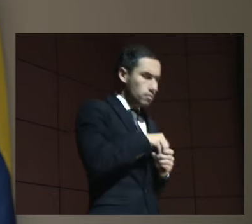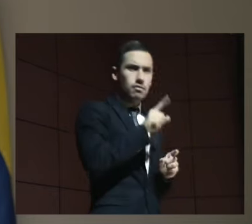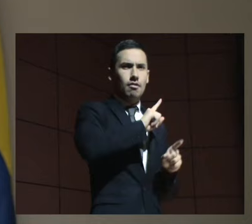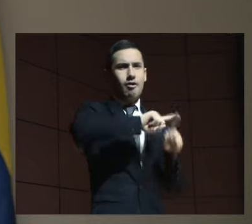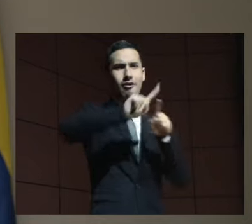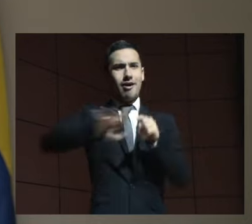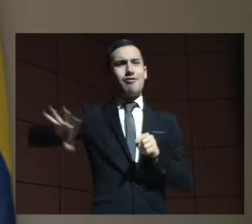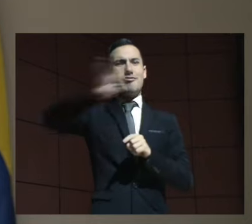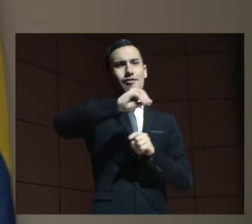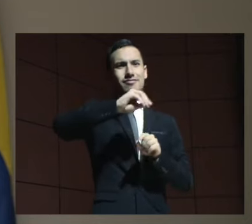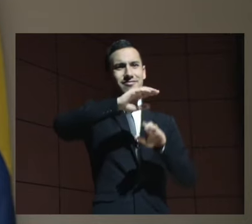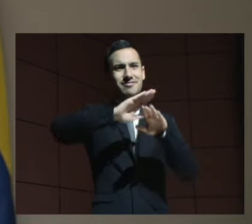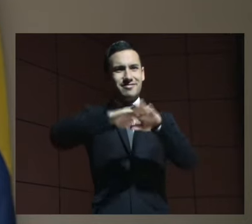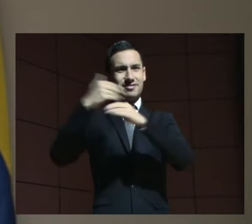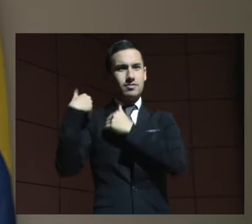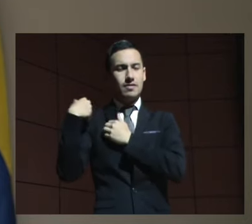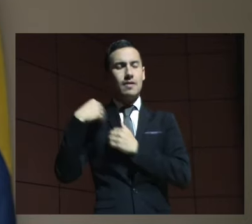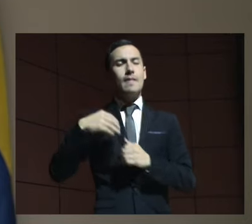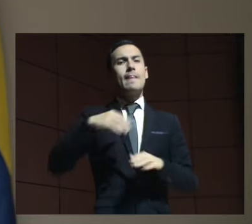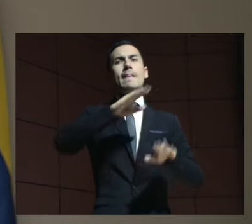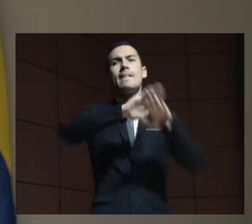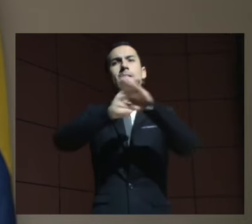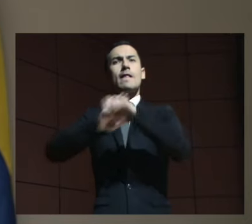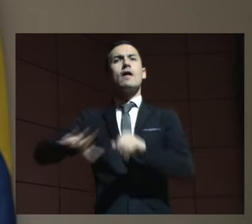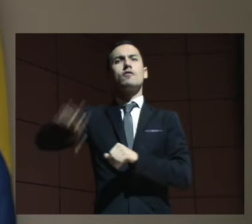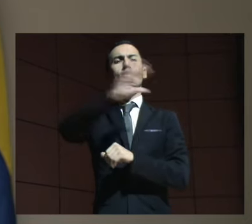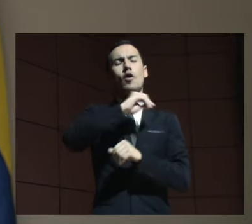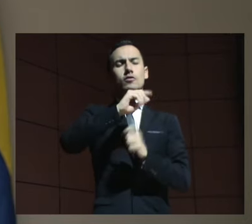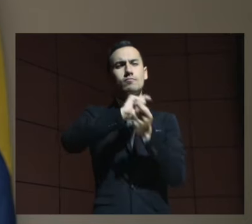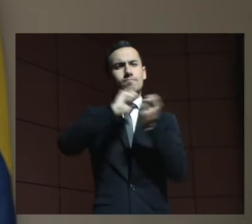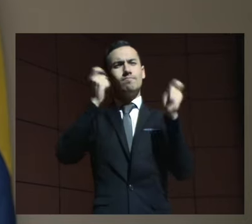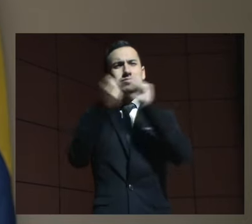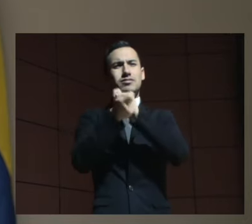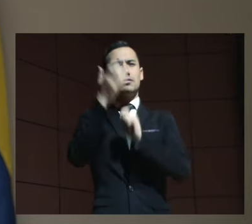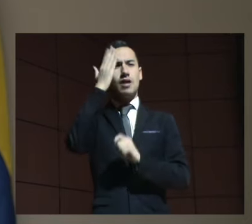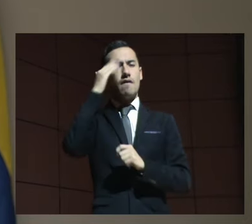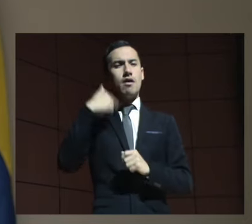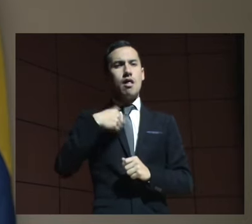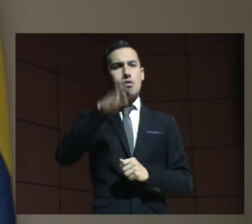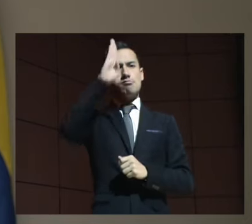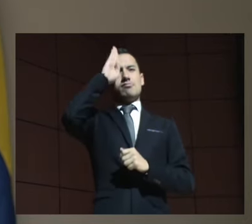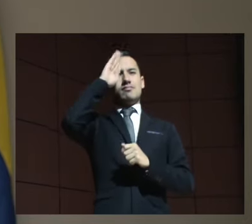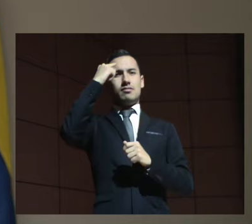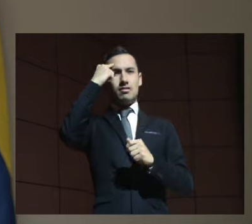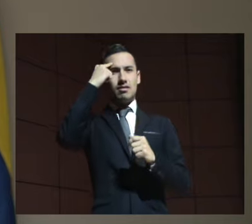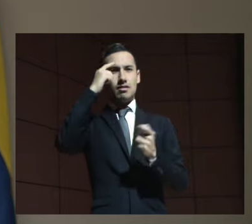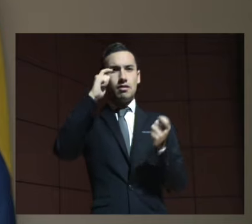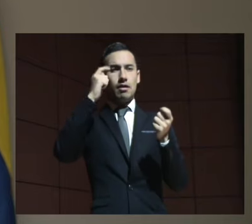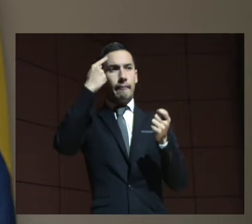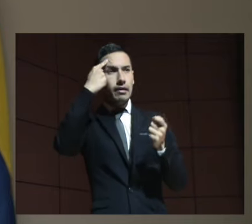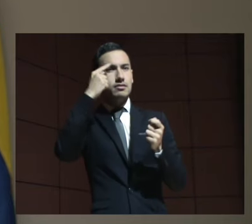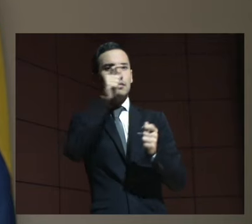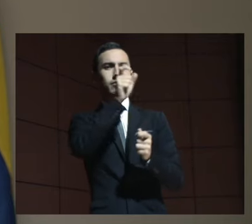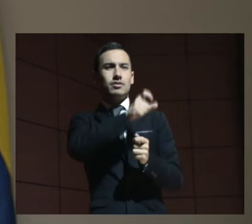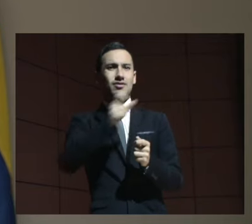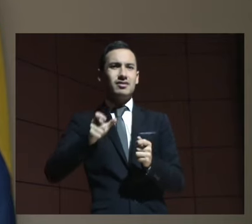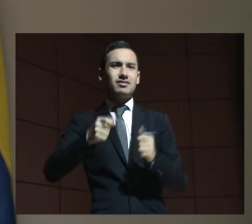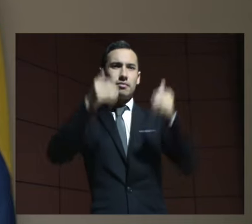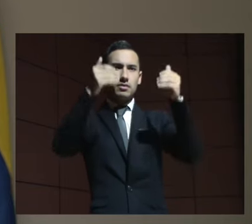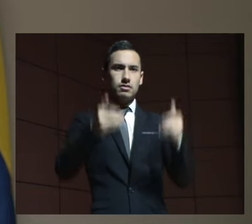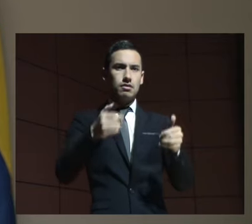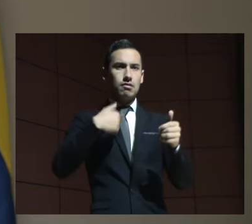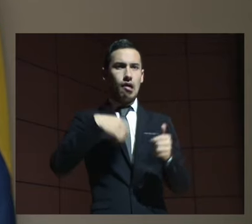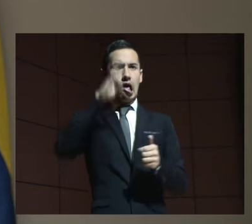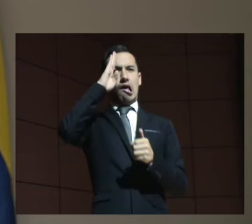corresponde a todos. Todos estamos llamados a modificar el paradigma que hemos